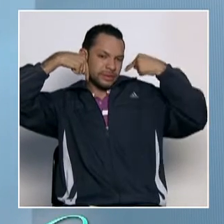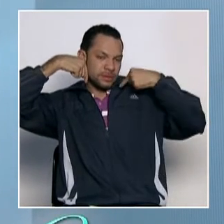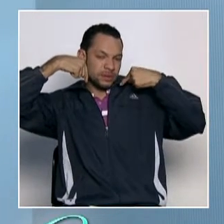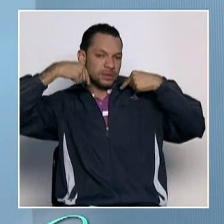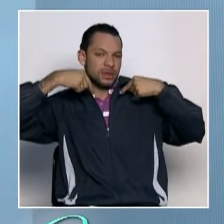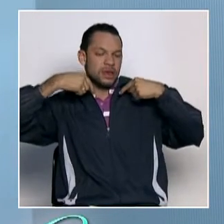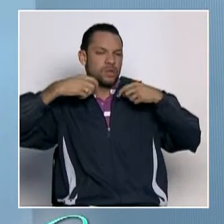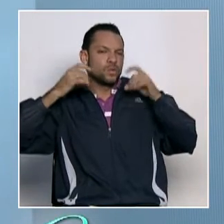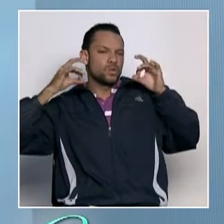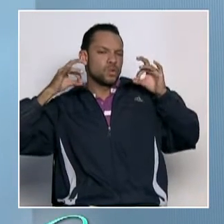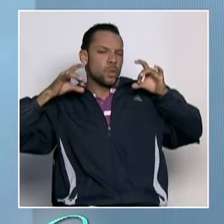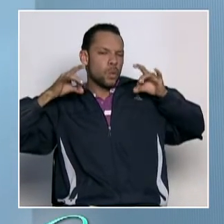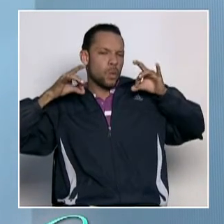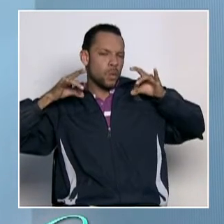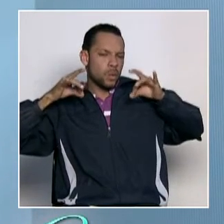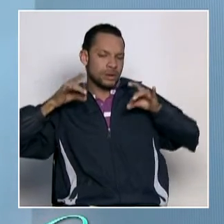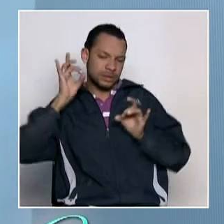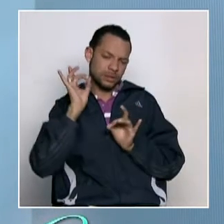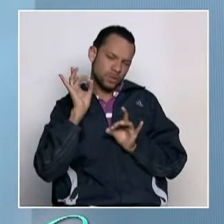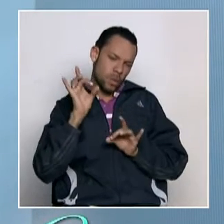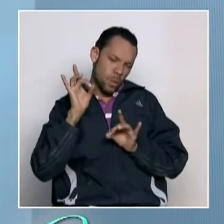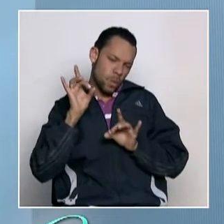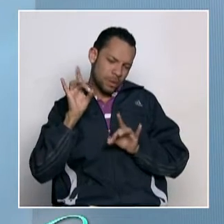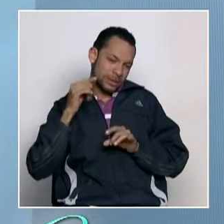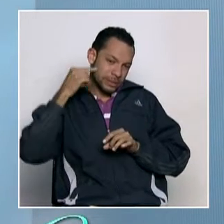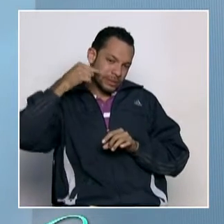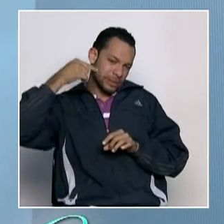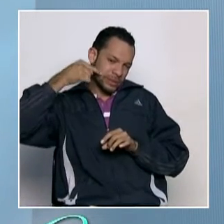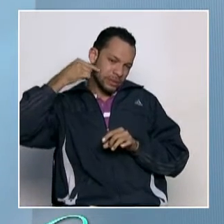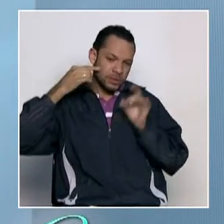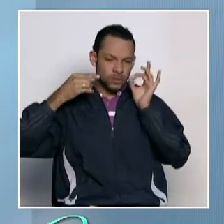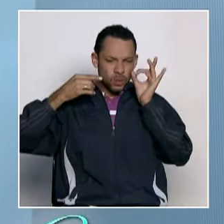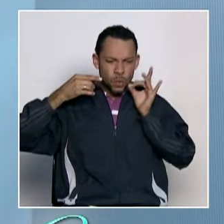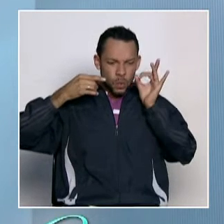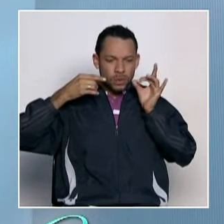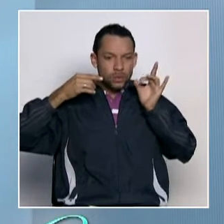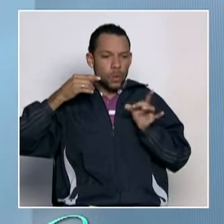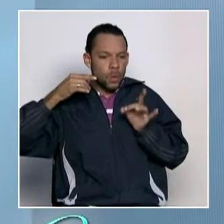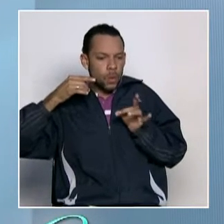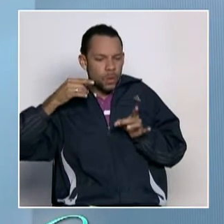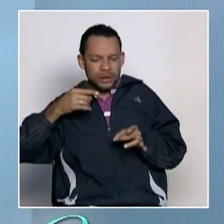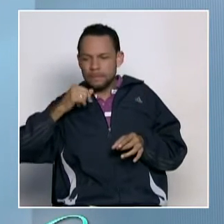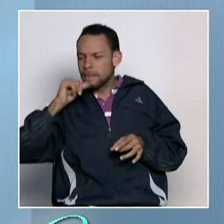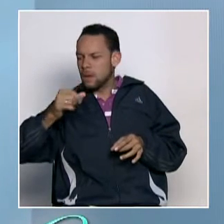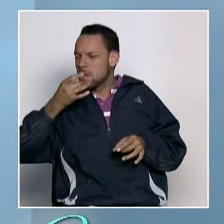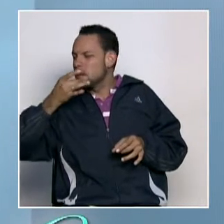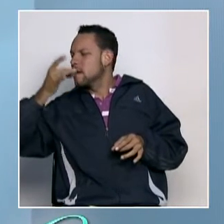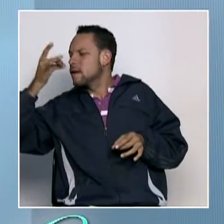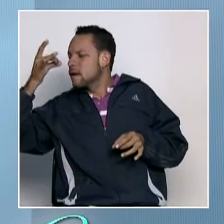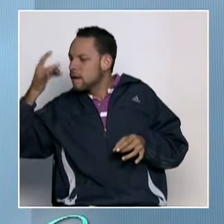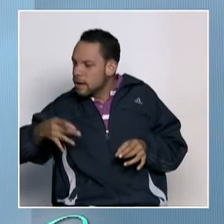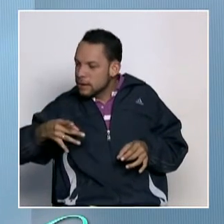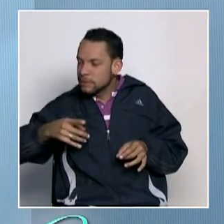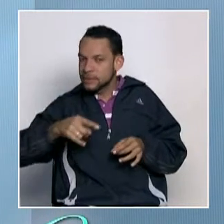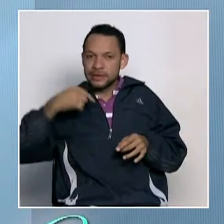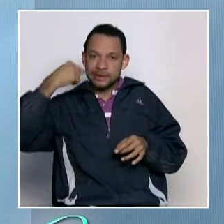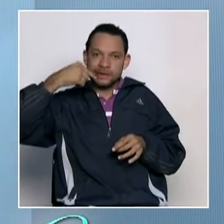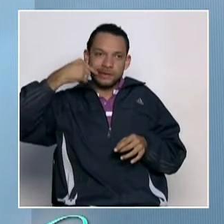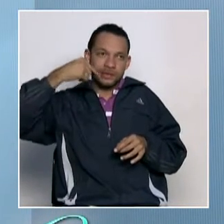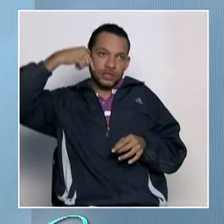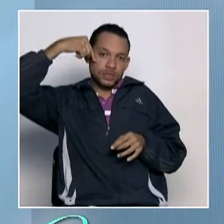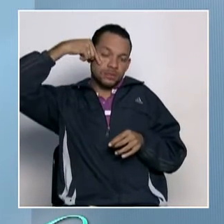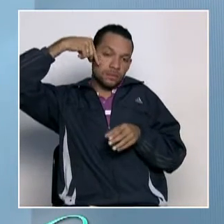produjeron, se le diagnosticó desde la odontología una pericoronitis. Eso es sumamente doloroso. ¿Por qué? Porque como el diente está